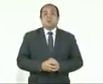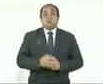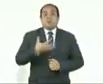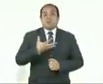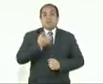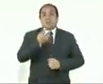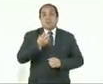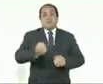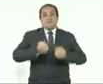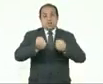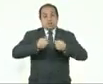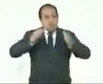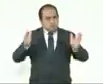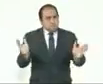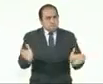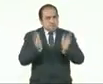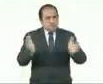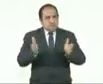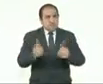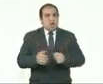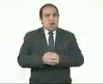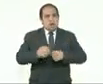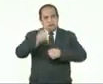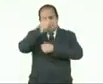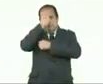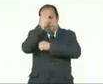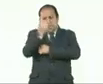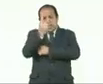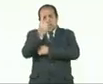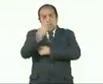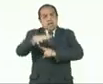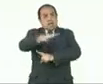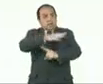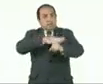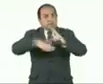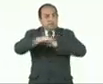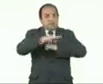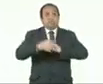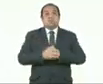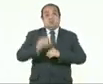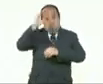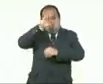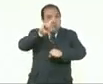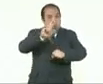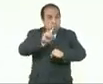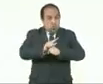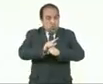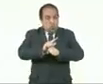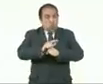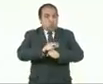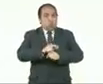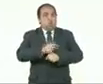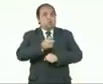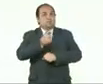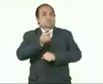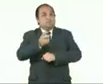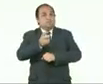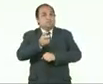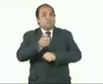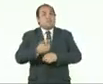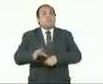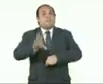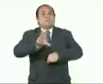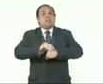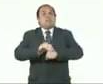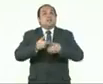esa fuerza que nos impulse a crear en nuestro ambiente una cultura que permita